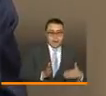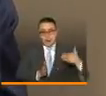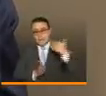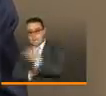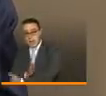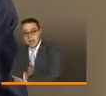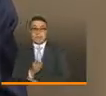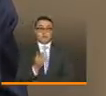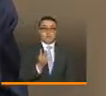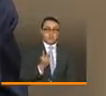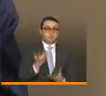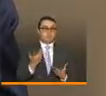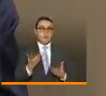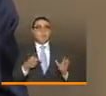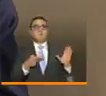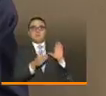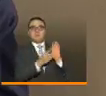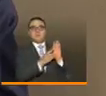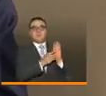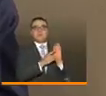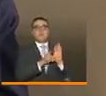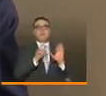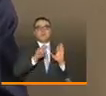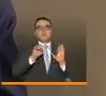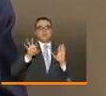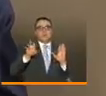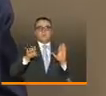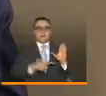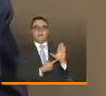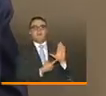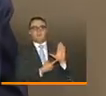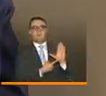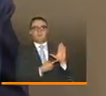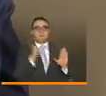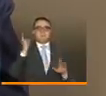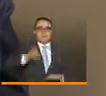están establecidas en el Decreto 109.